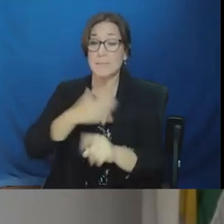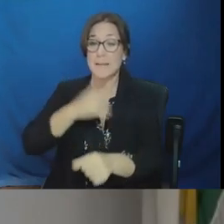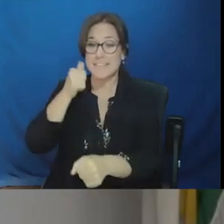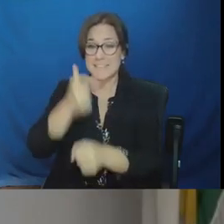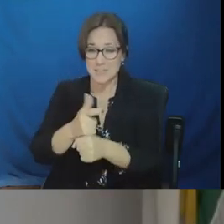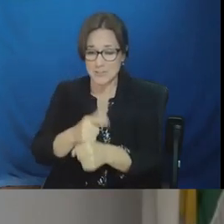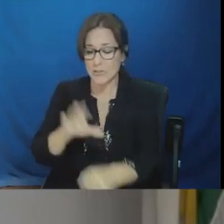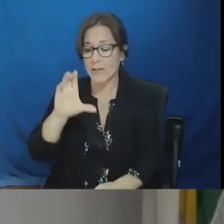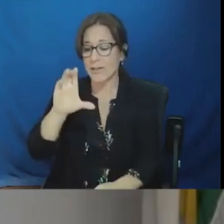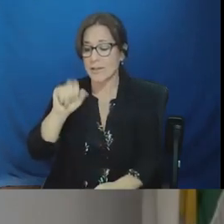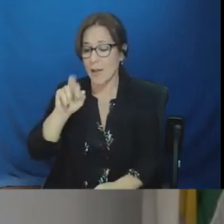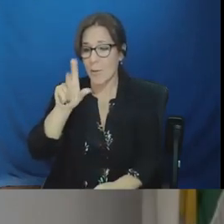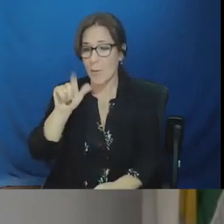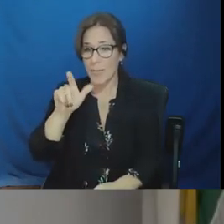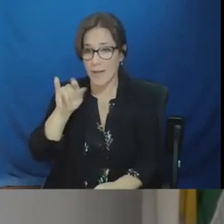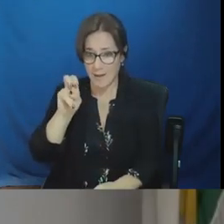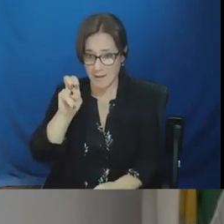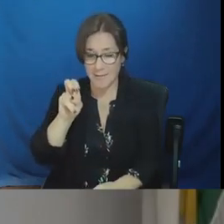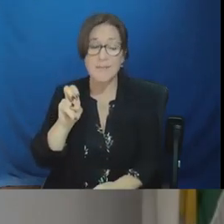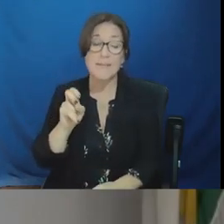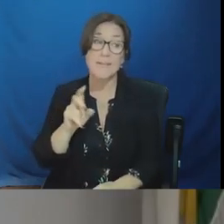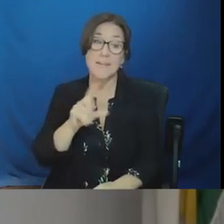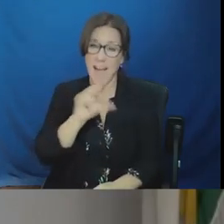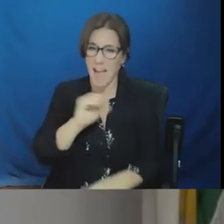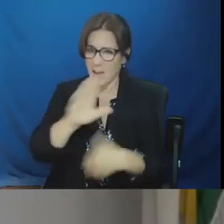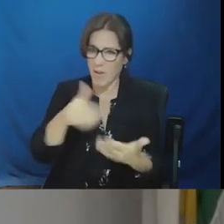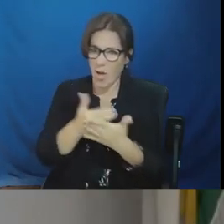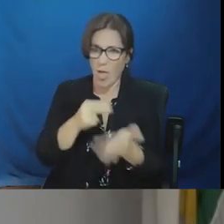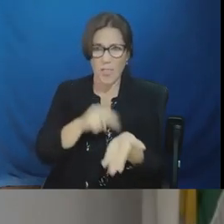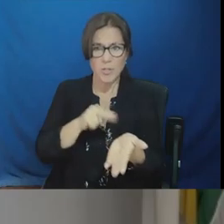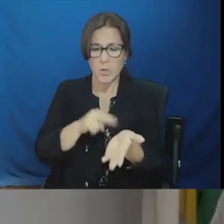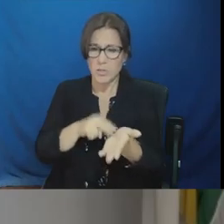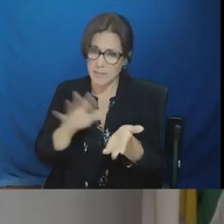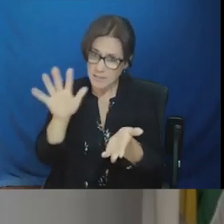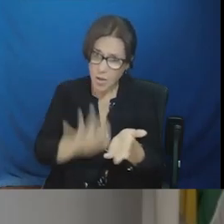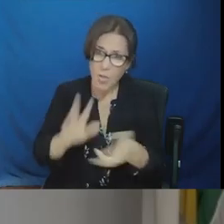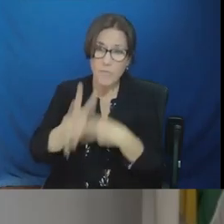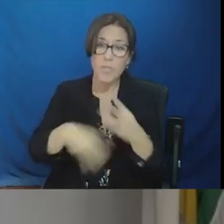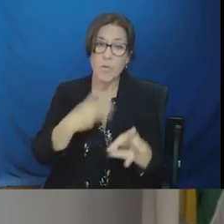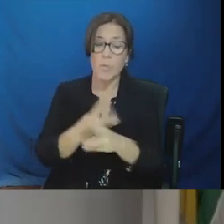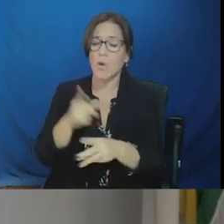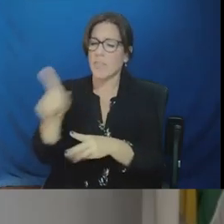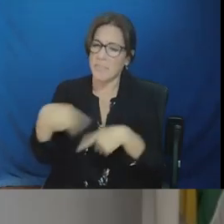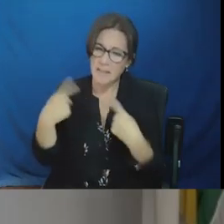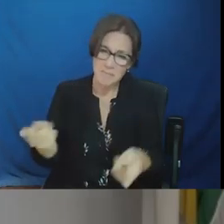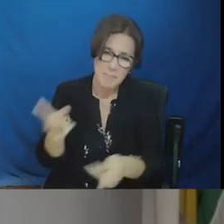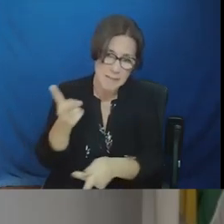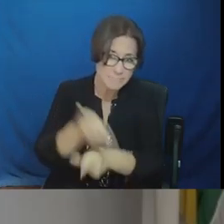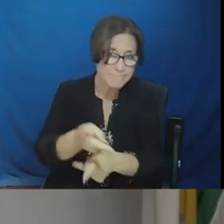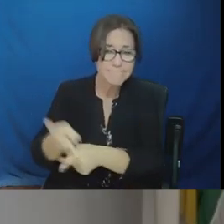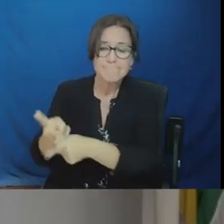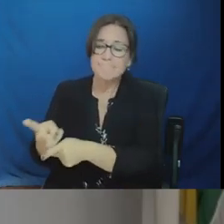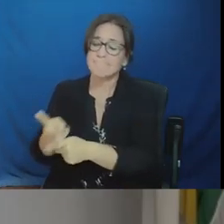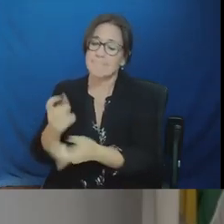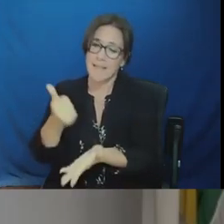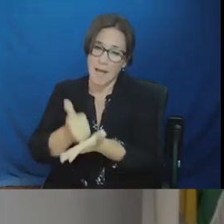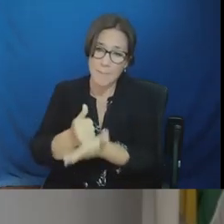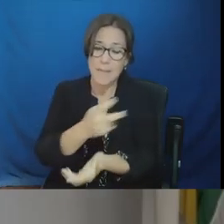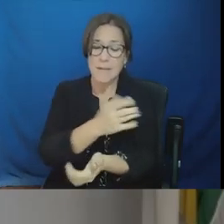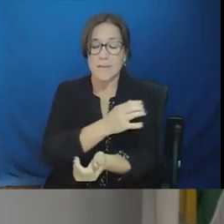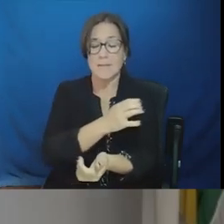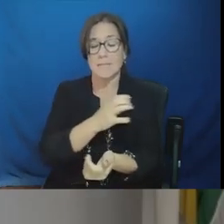todas las enfermeras que han sido el corazón y el alma de este año para los pacientes que han sufrido del